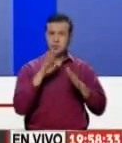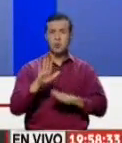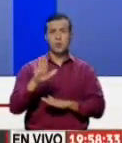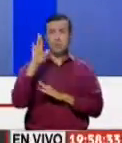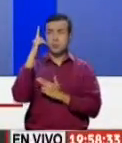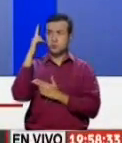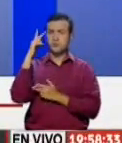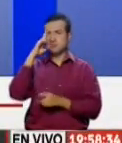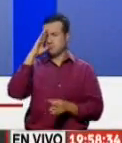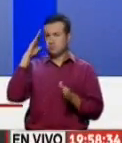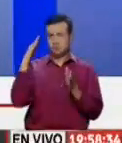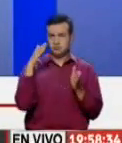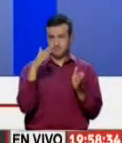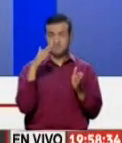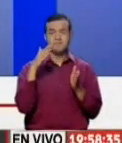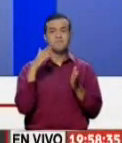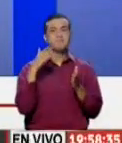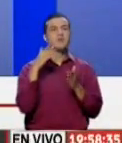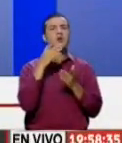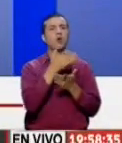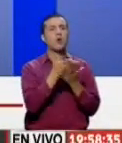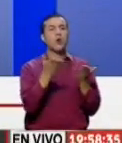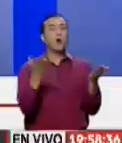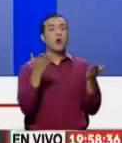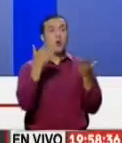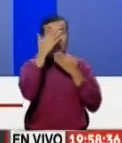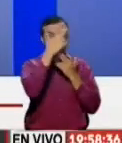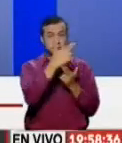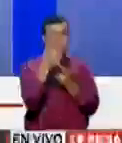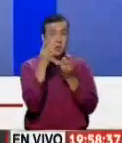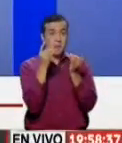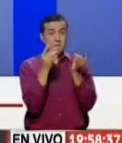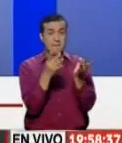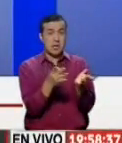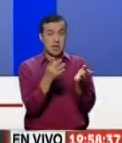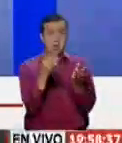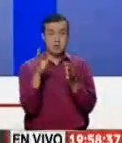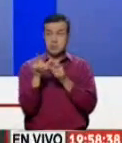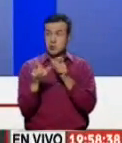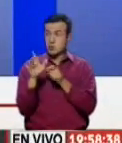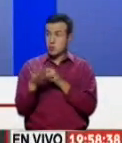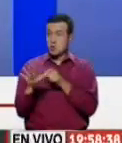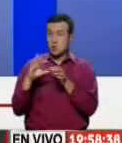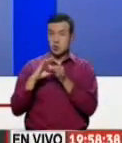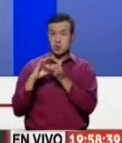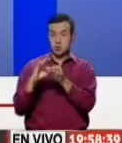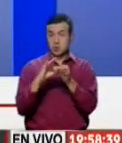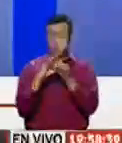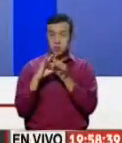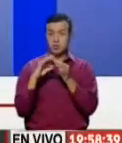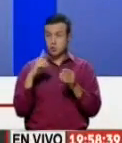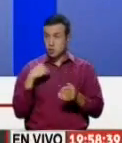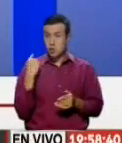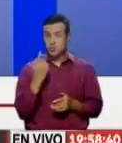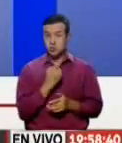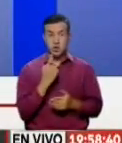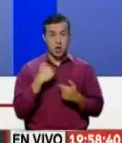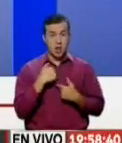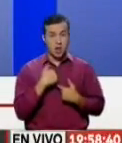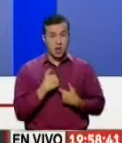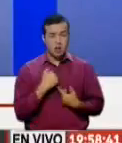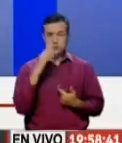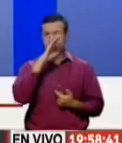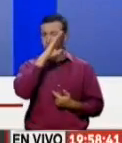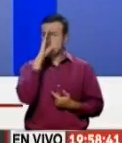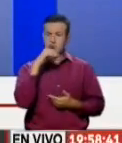fuerza pública. Derrotaremos el terrorismo con la cooperación ciudadana. No descansaremos hasta capturar